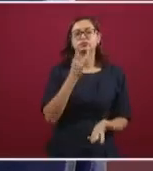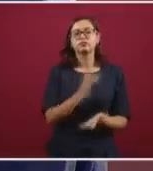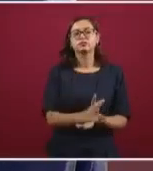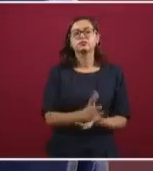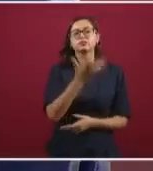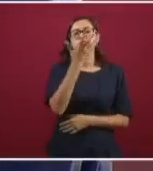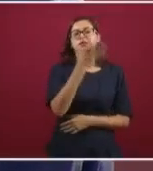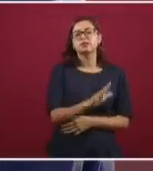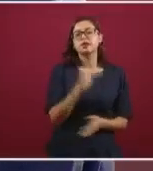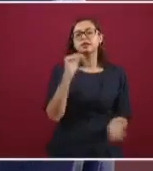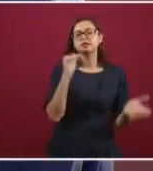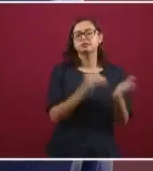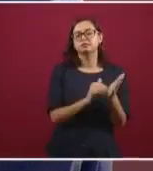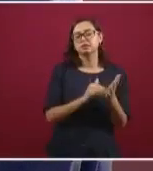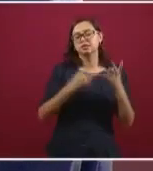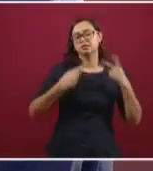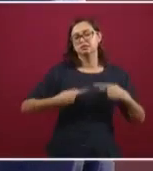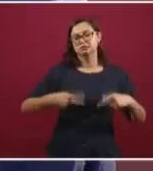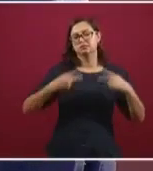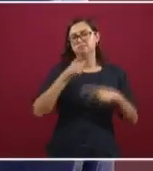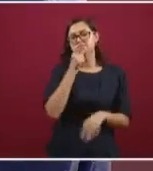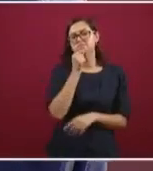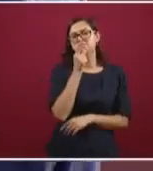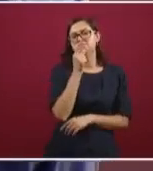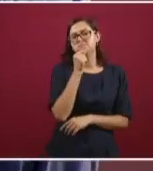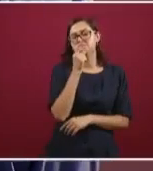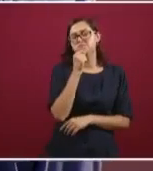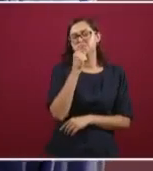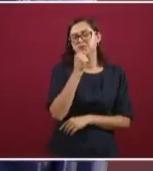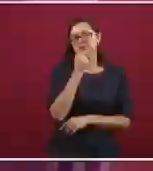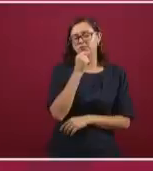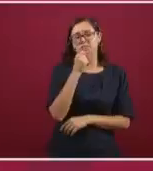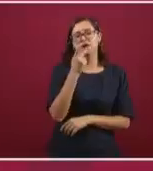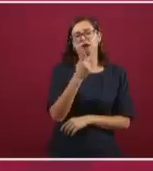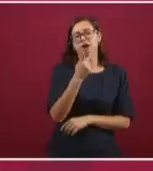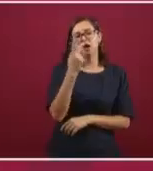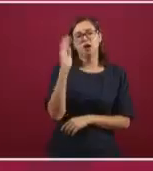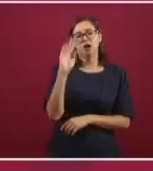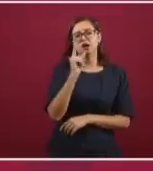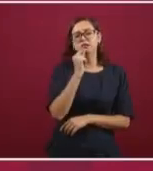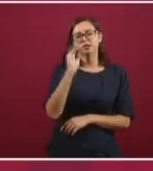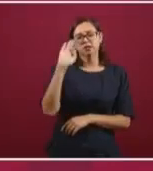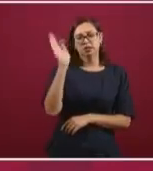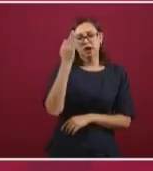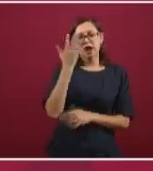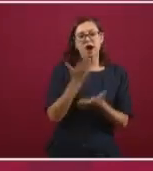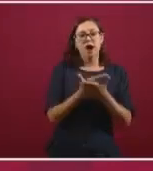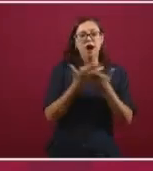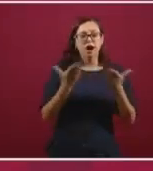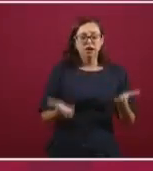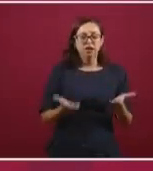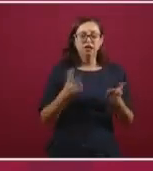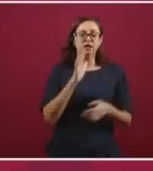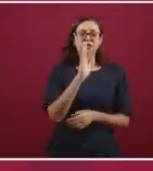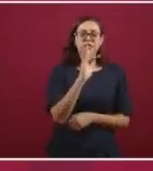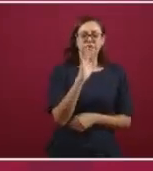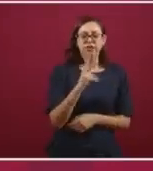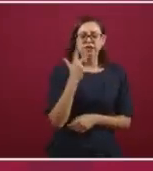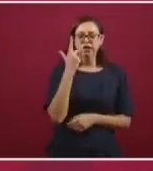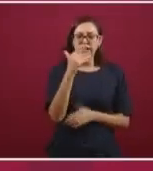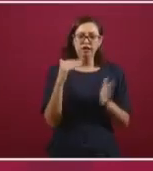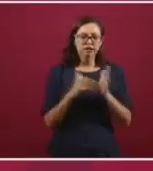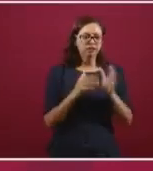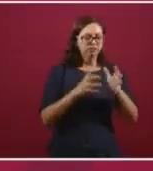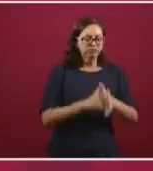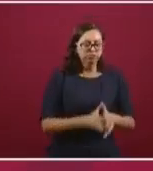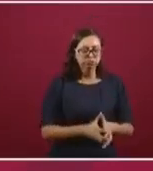elementos efectivos de la Policía Federal, y ahora ya se cuenta con 58.000, es decir, ya